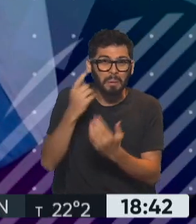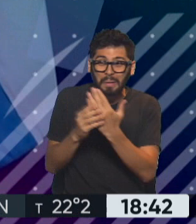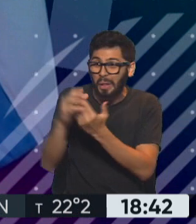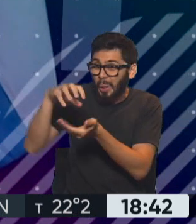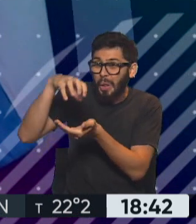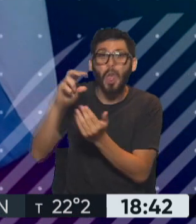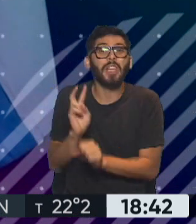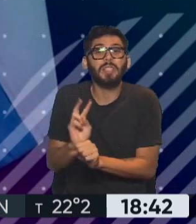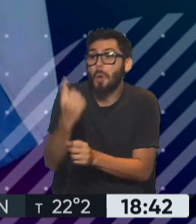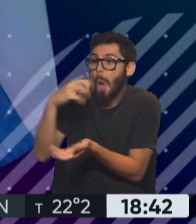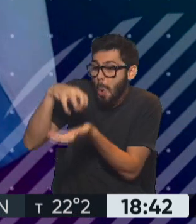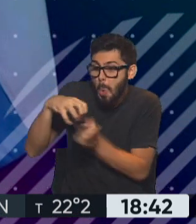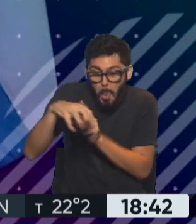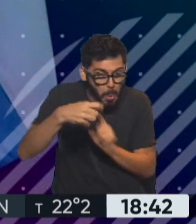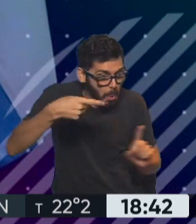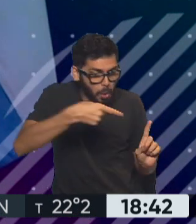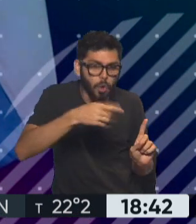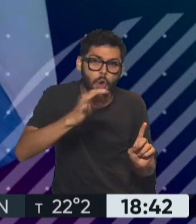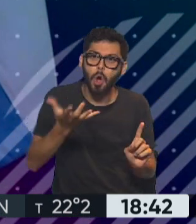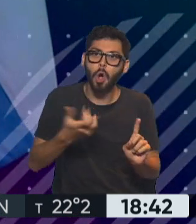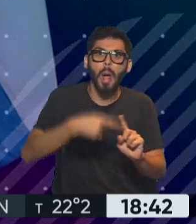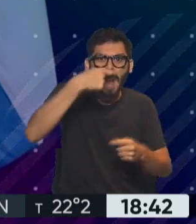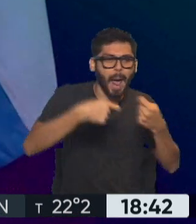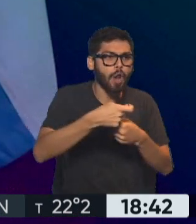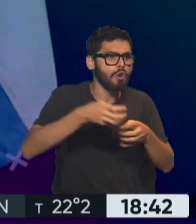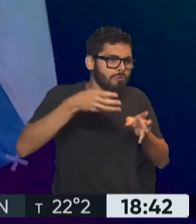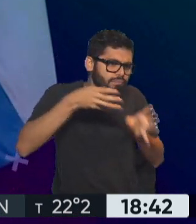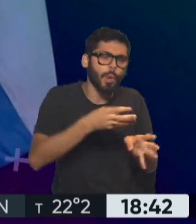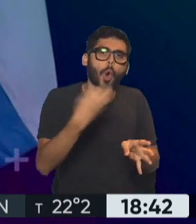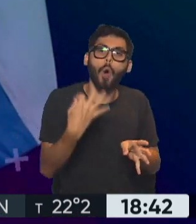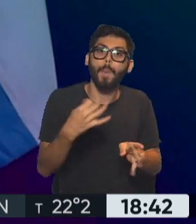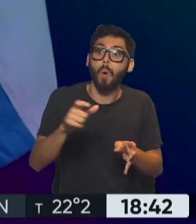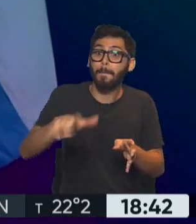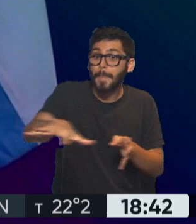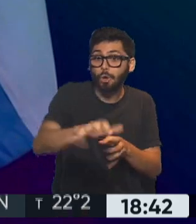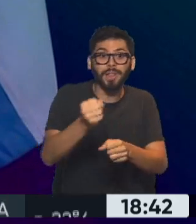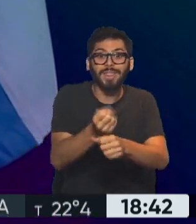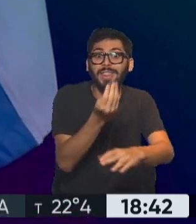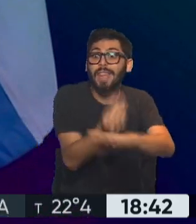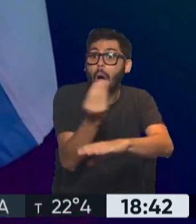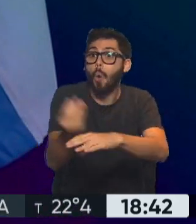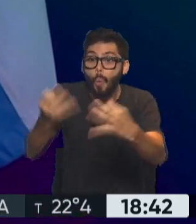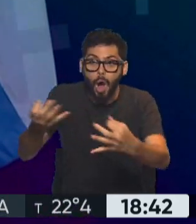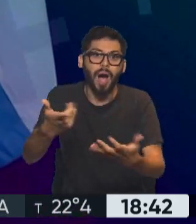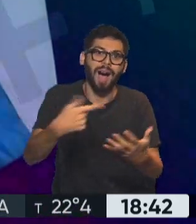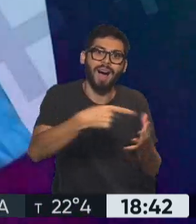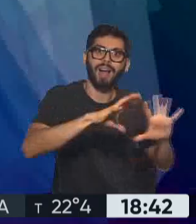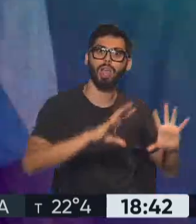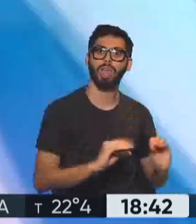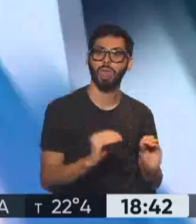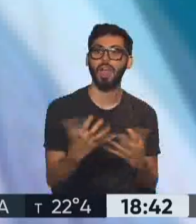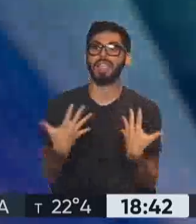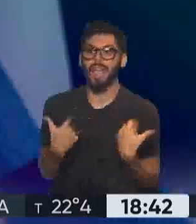Seguridad y no desde donde hay que combatirlo, que la gente pueda acceder al trabajo, a la salud,